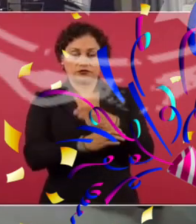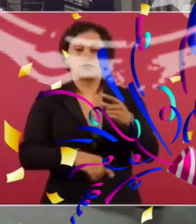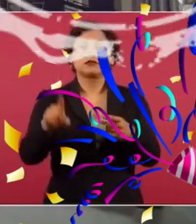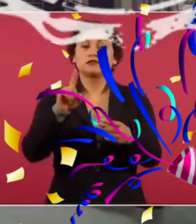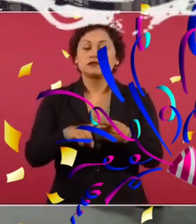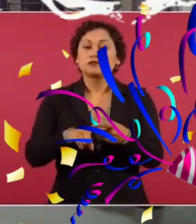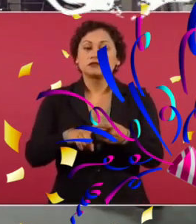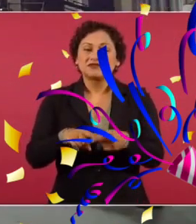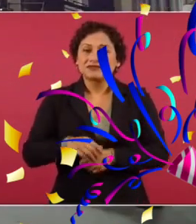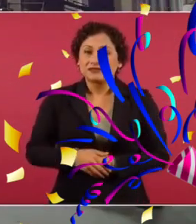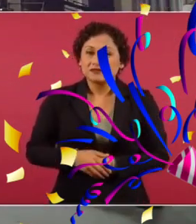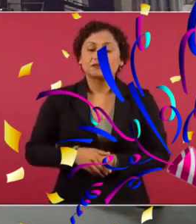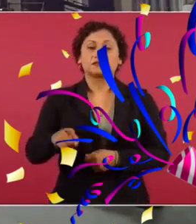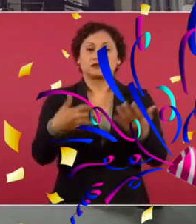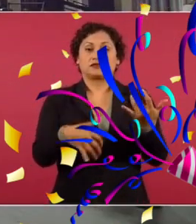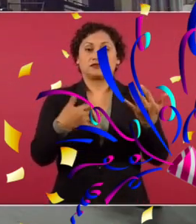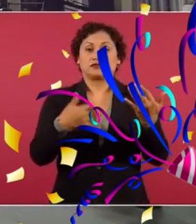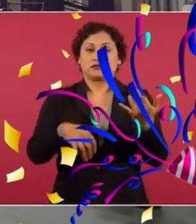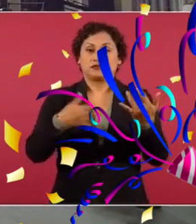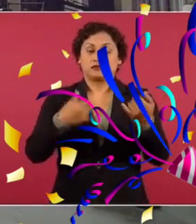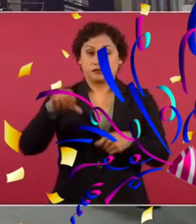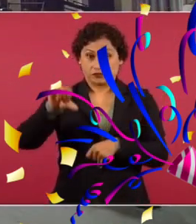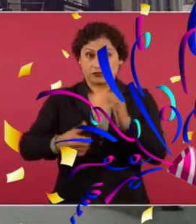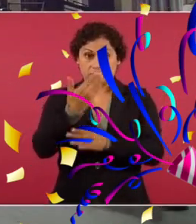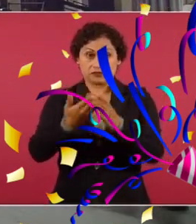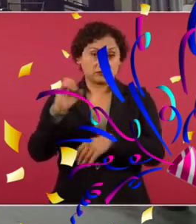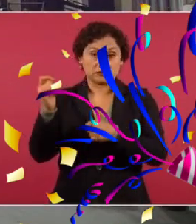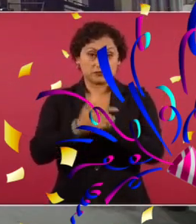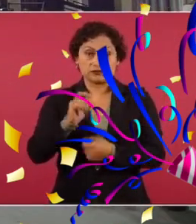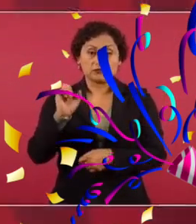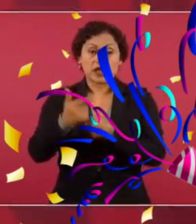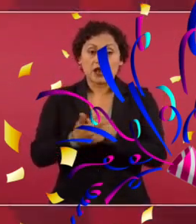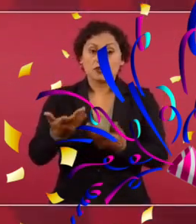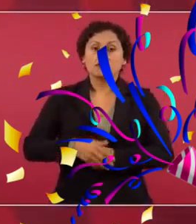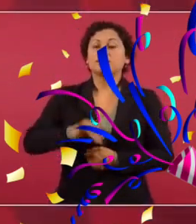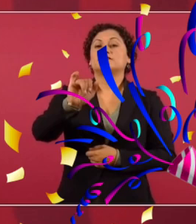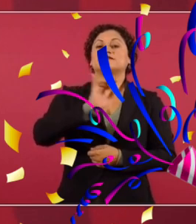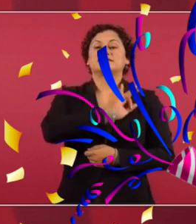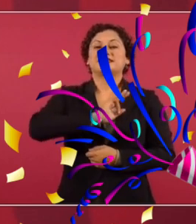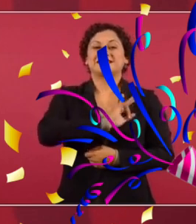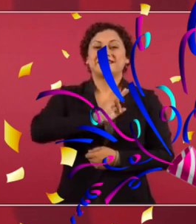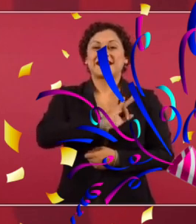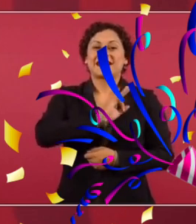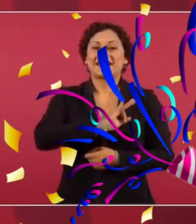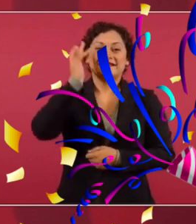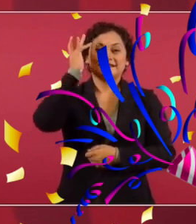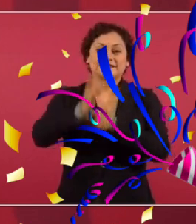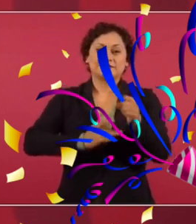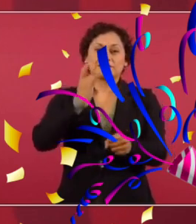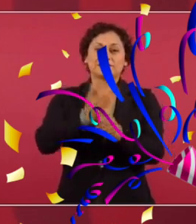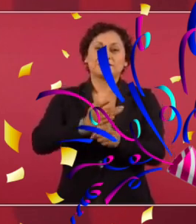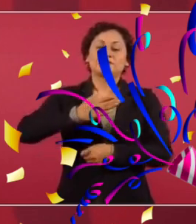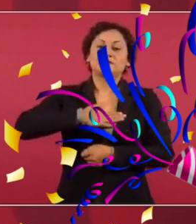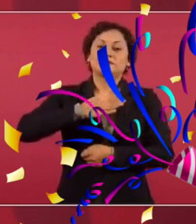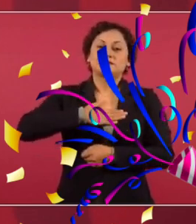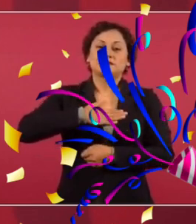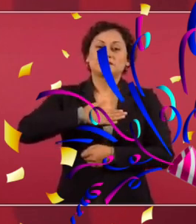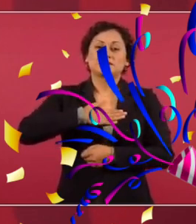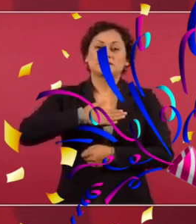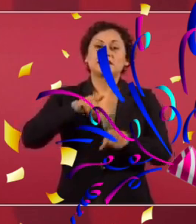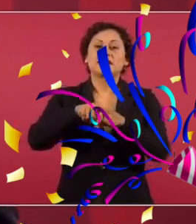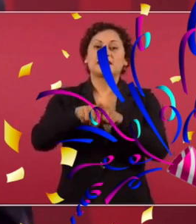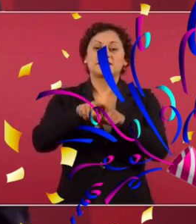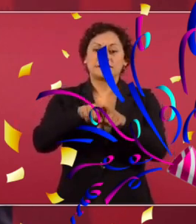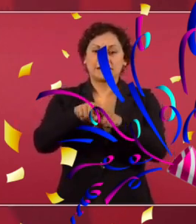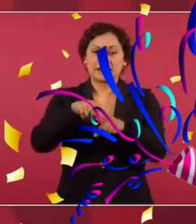Los mariachis en la mañana, señor presidente, ya había. ¿Cómo? Sonaron los mariachis en Palacio en la Ah, mañana. sí. Había algo especial. Felicidades, porque cumple año mi hermano. ¿Va